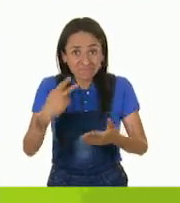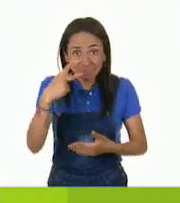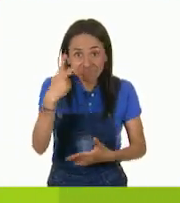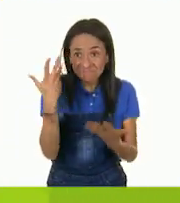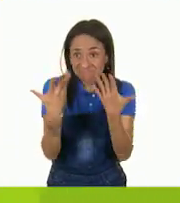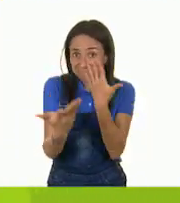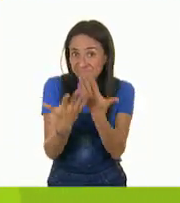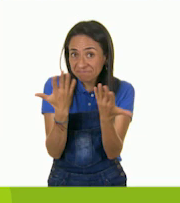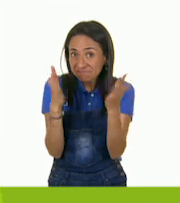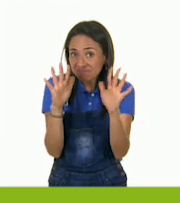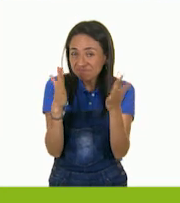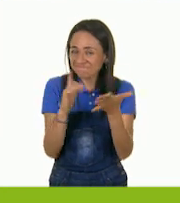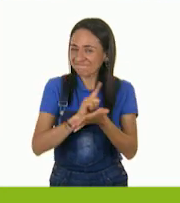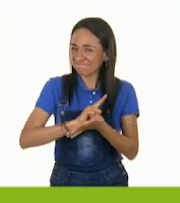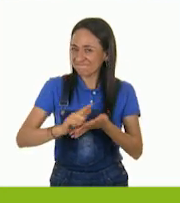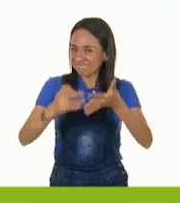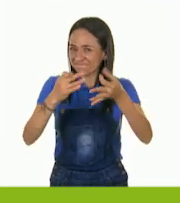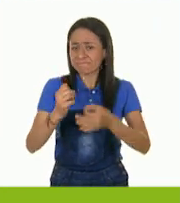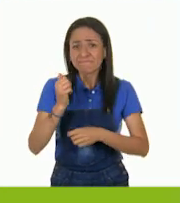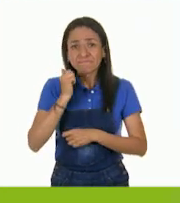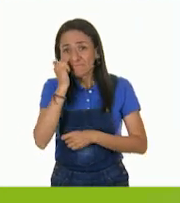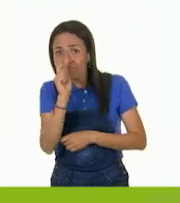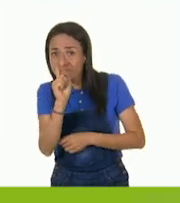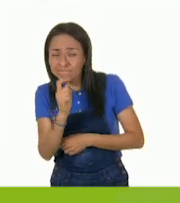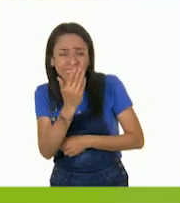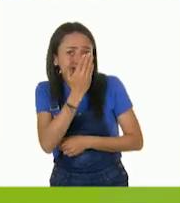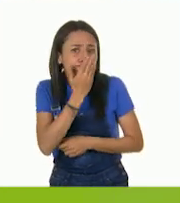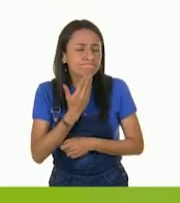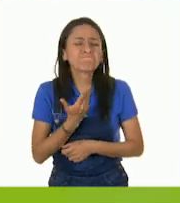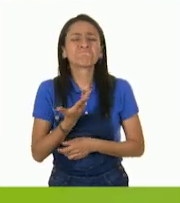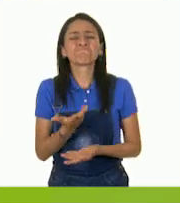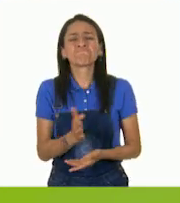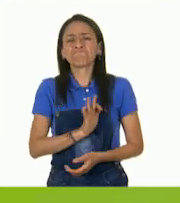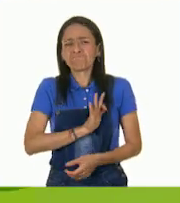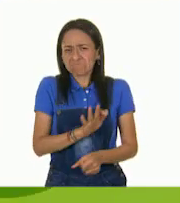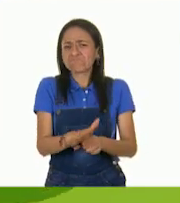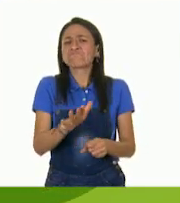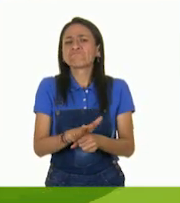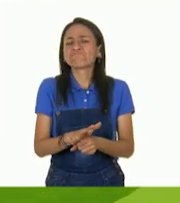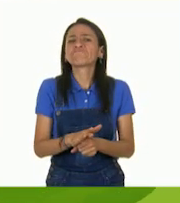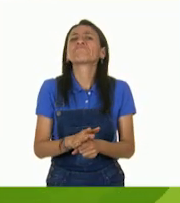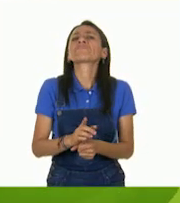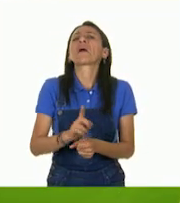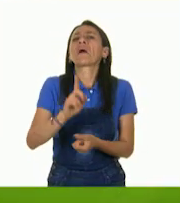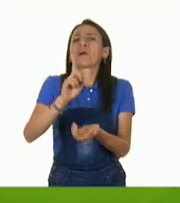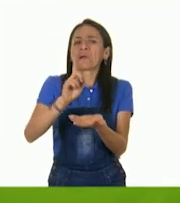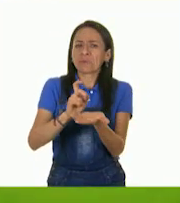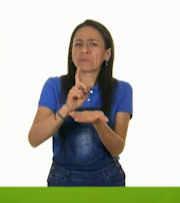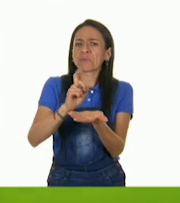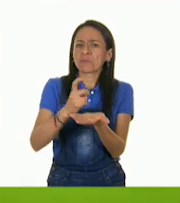si no tienes agua y jabón usa desinfectantes a base de alcohol cuídate